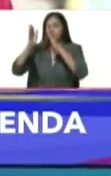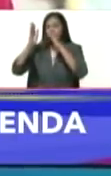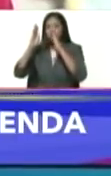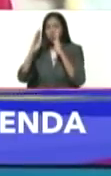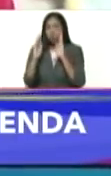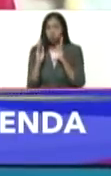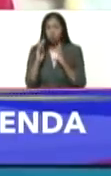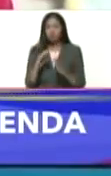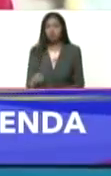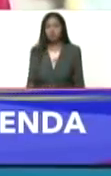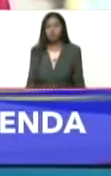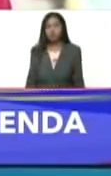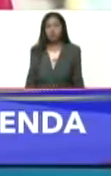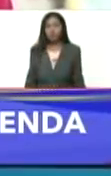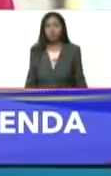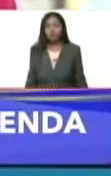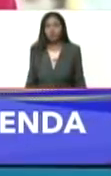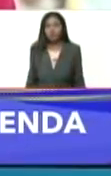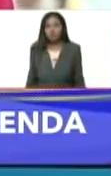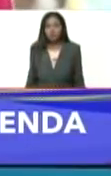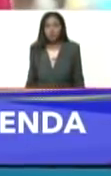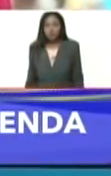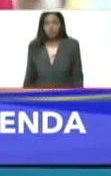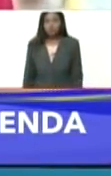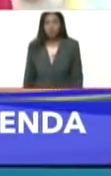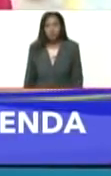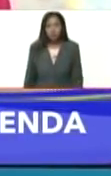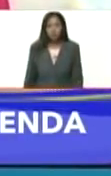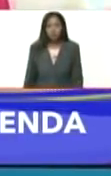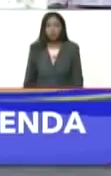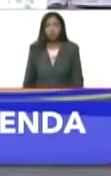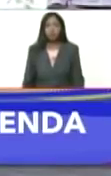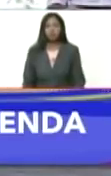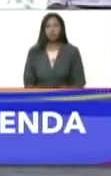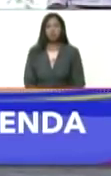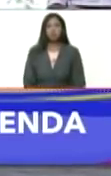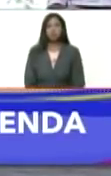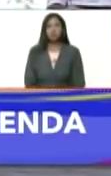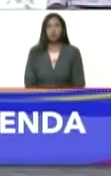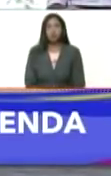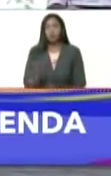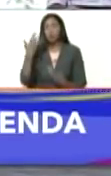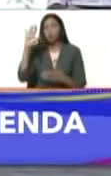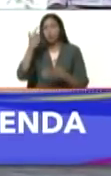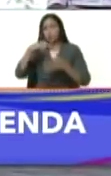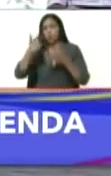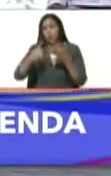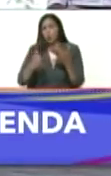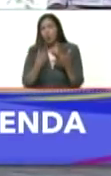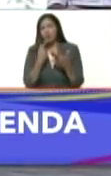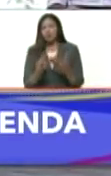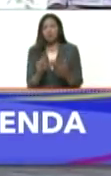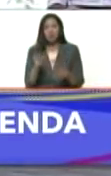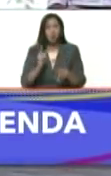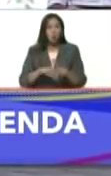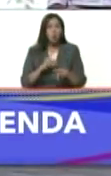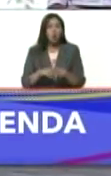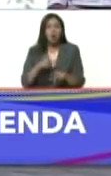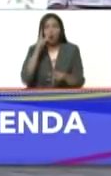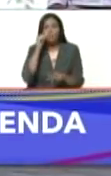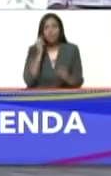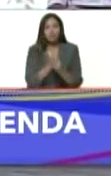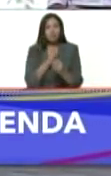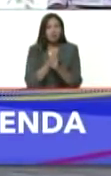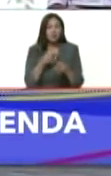bloque, ladrillo, arena. No, hombre, ¿qué le digo? En horas hombre de